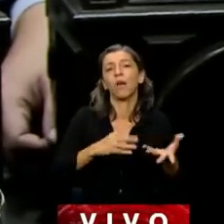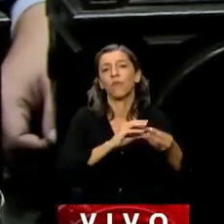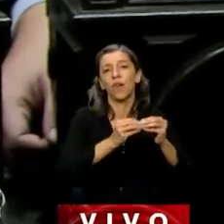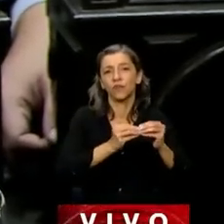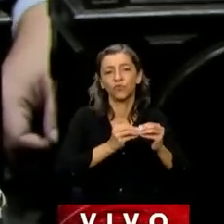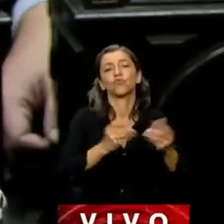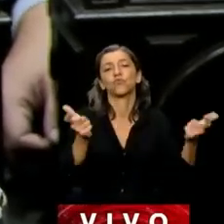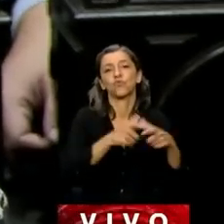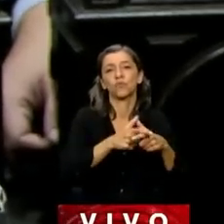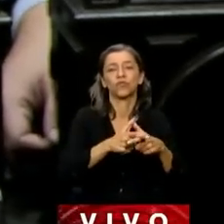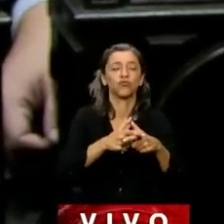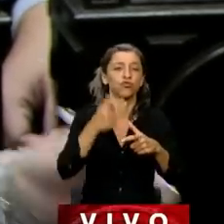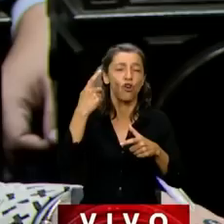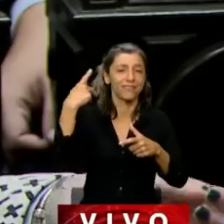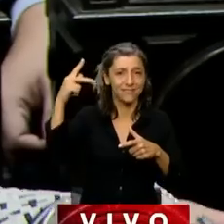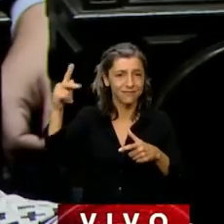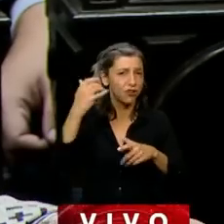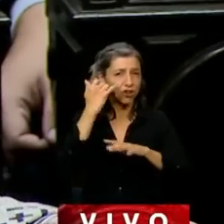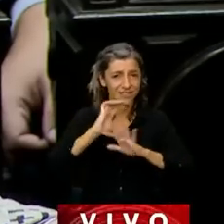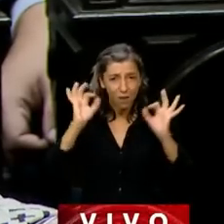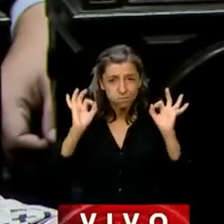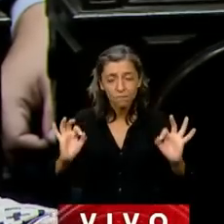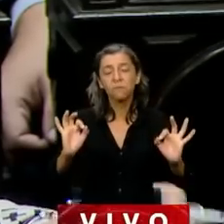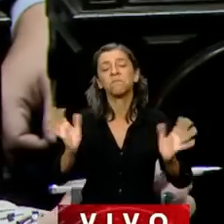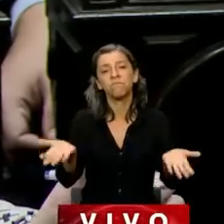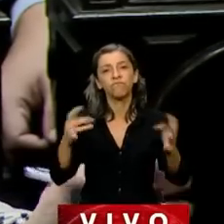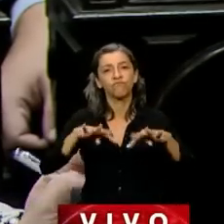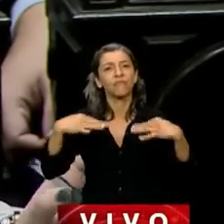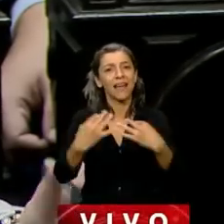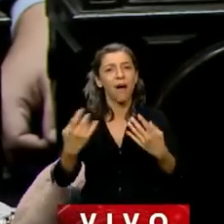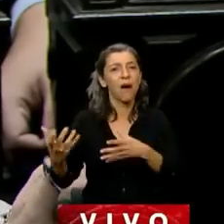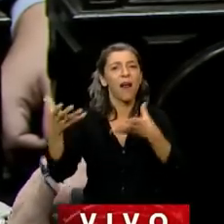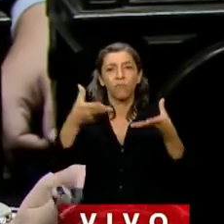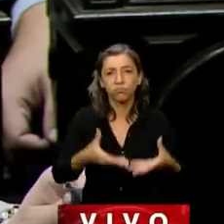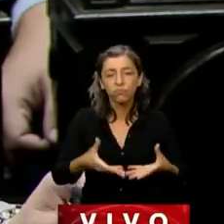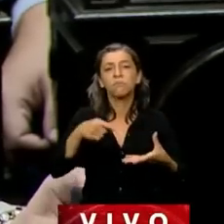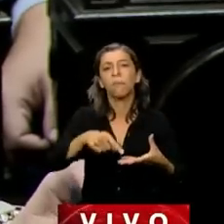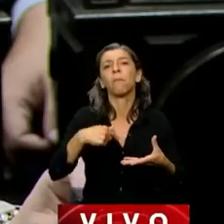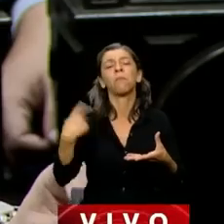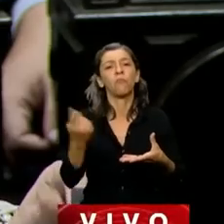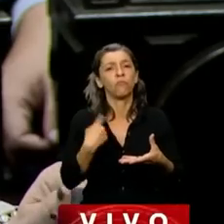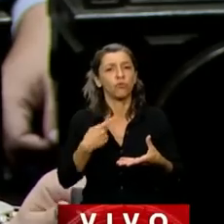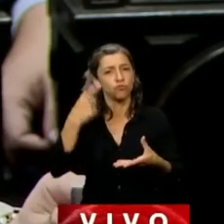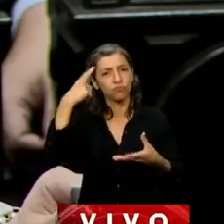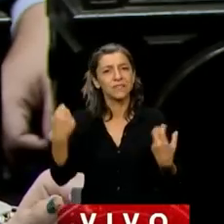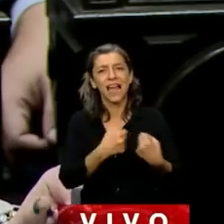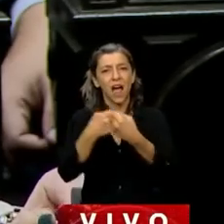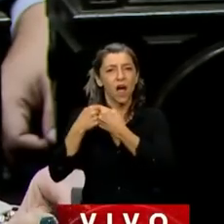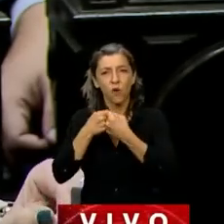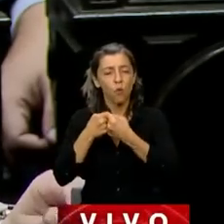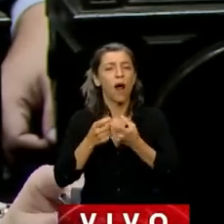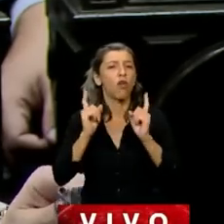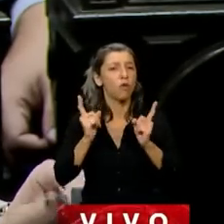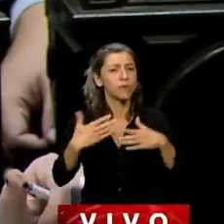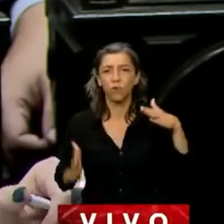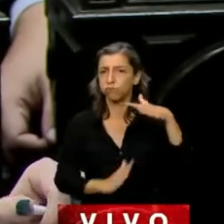de esta Cámara y fue constituida como el resultado de un acuerdo birregional alcanzado por la reunión del alto